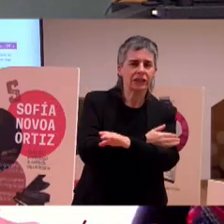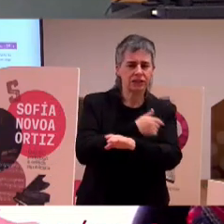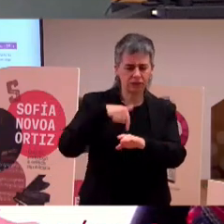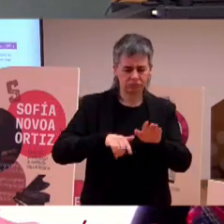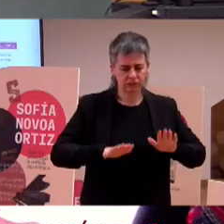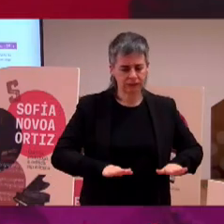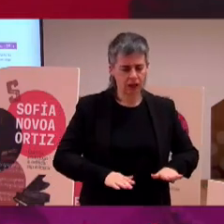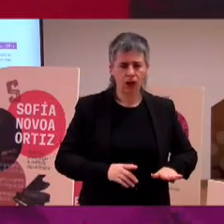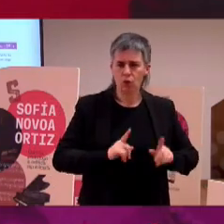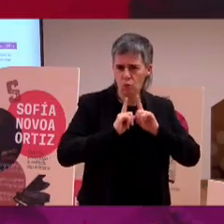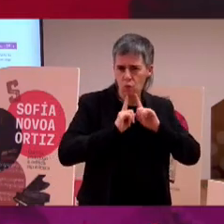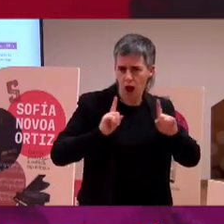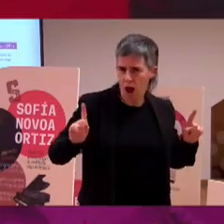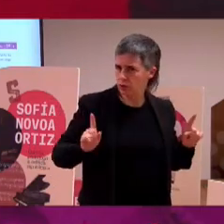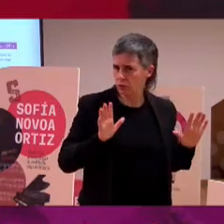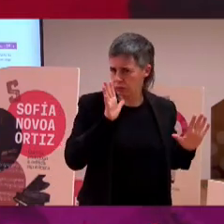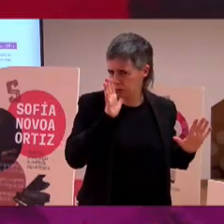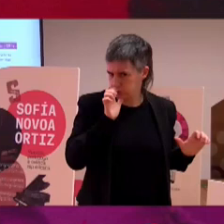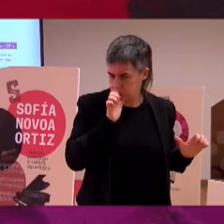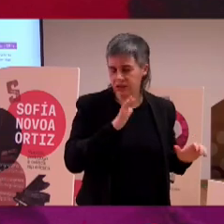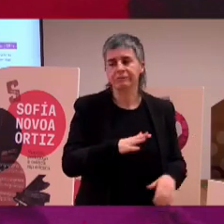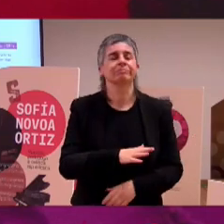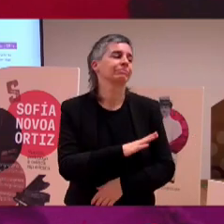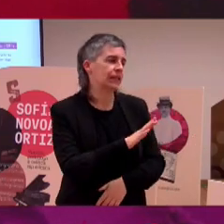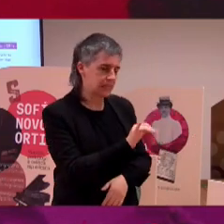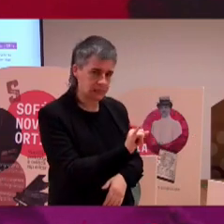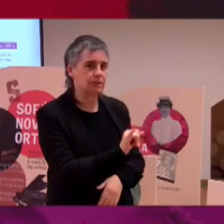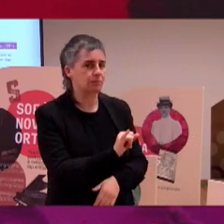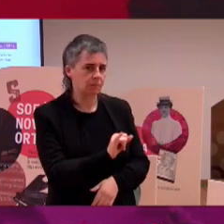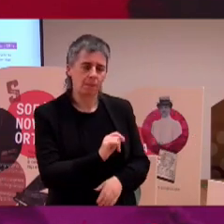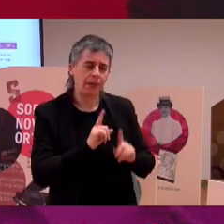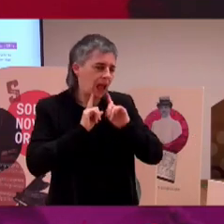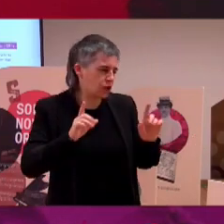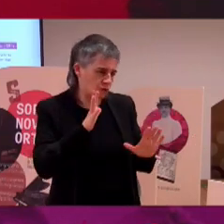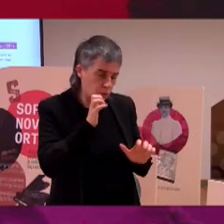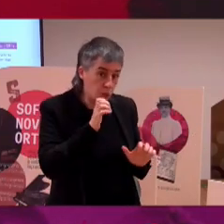non? Ela pasou un ano terrible e a súa familia, eu creo que máis.